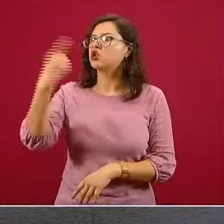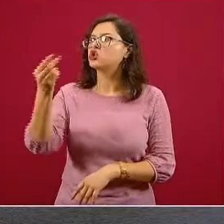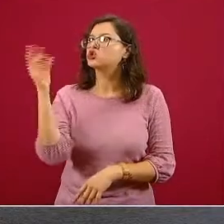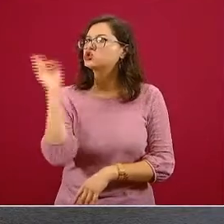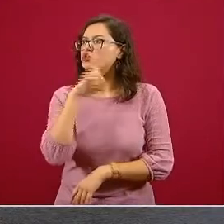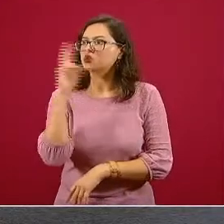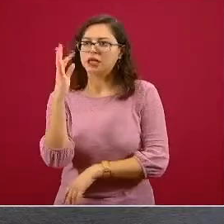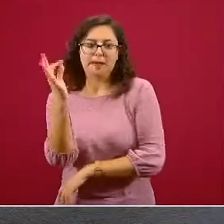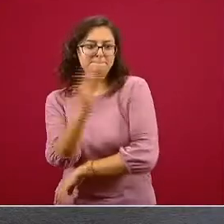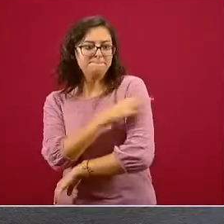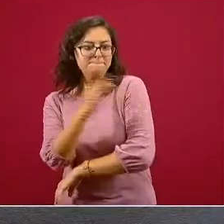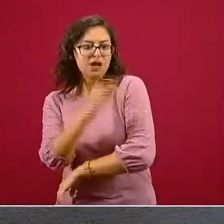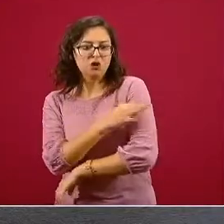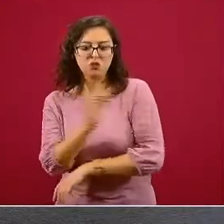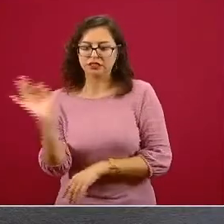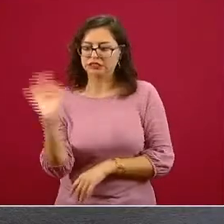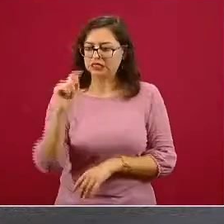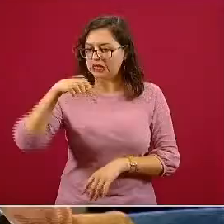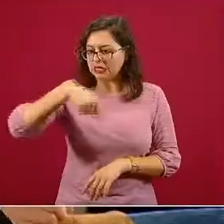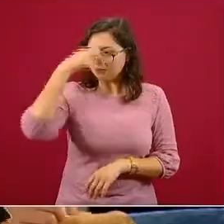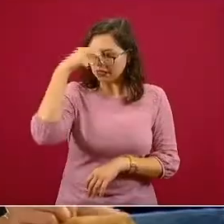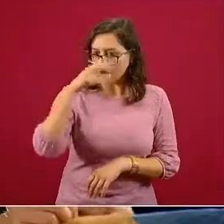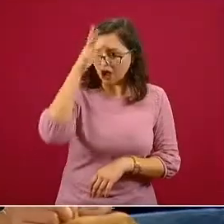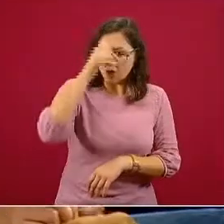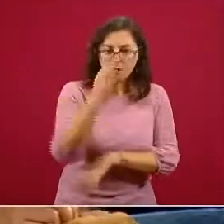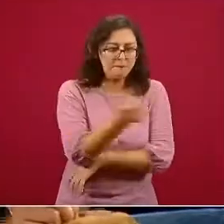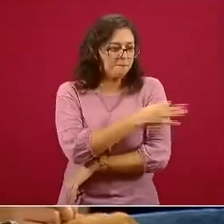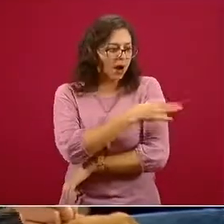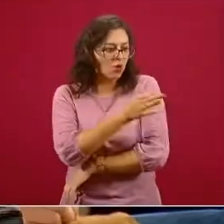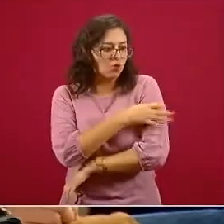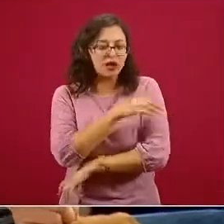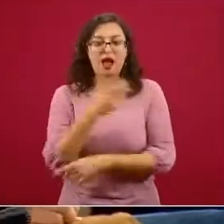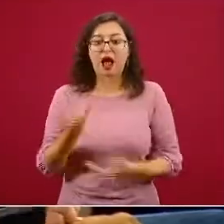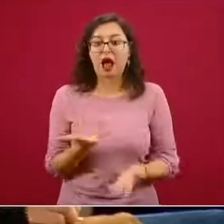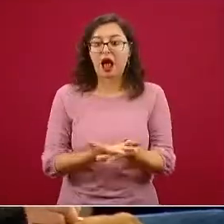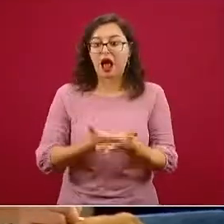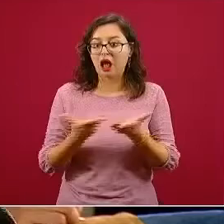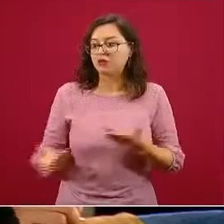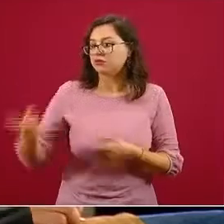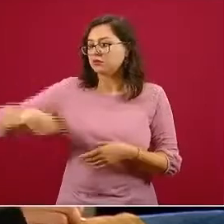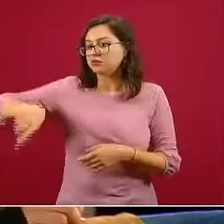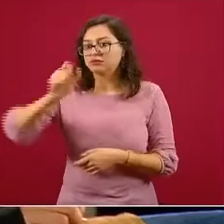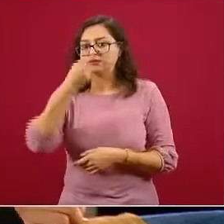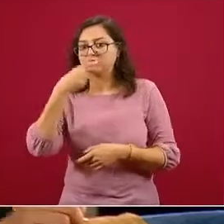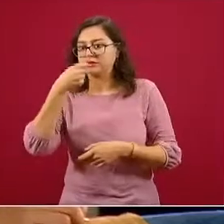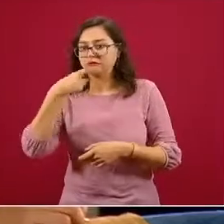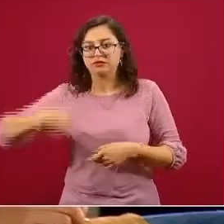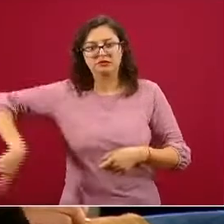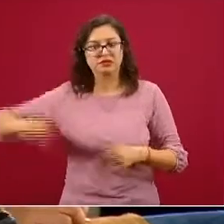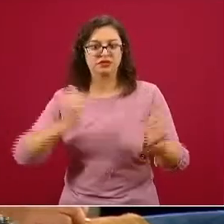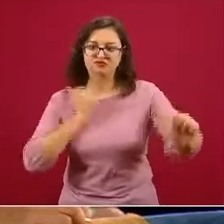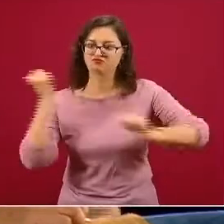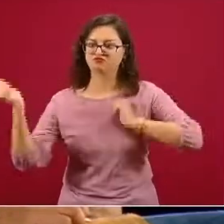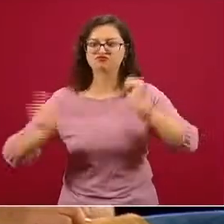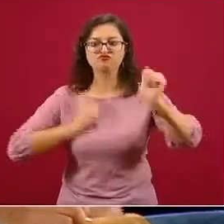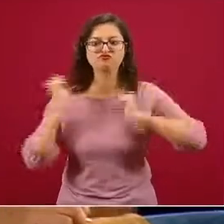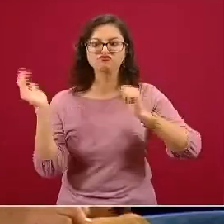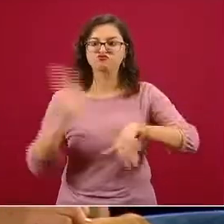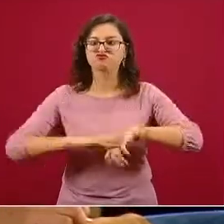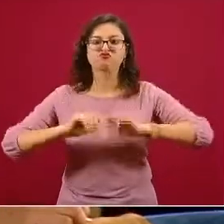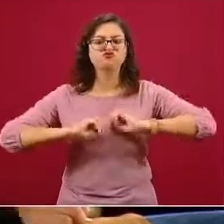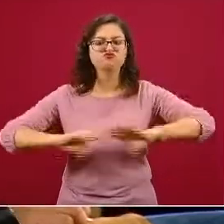Rusia, el acuerdo de México de una factible vacuna, pues estos productos parece que les dieron más cuerda y están con